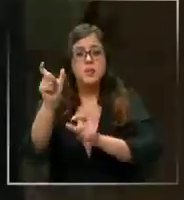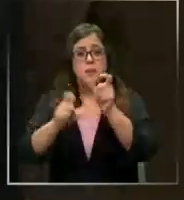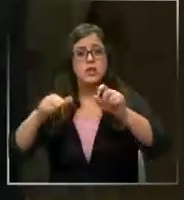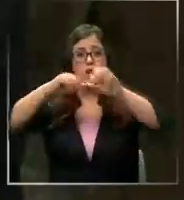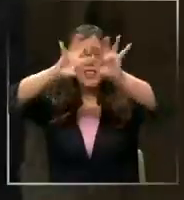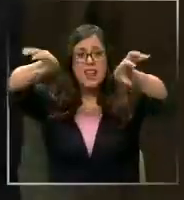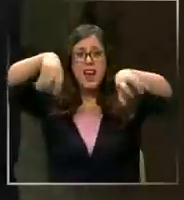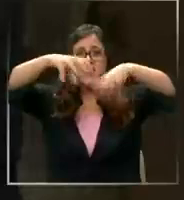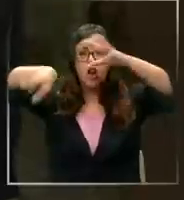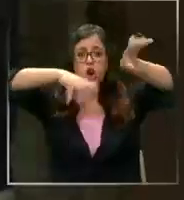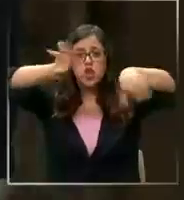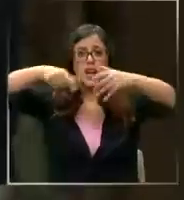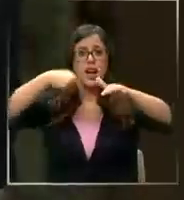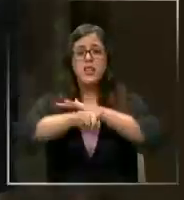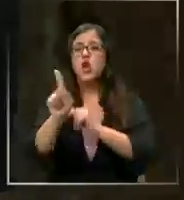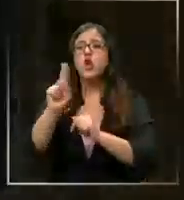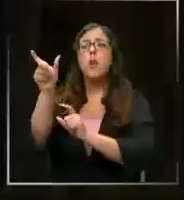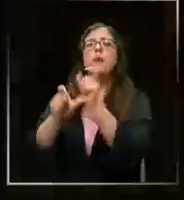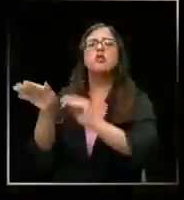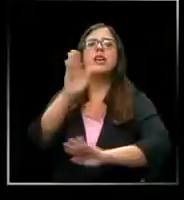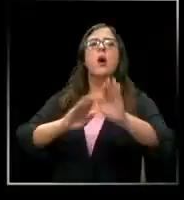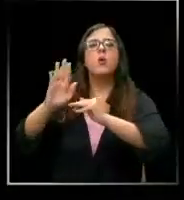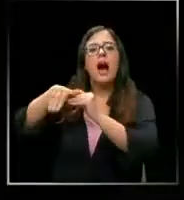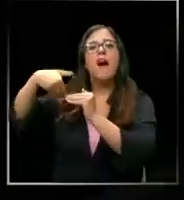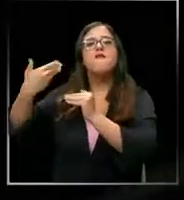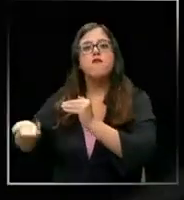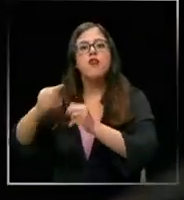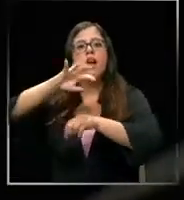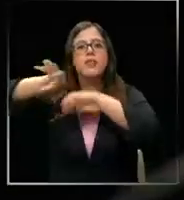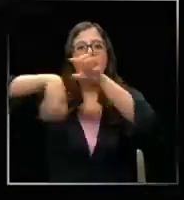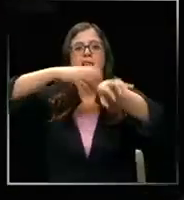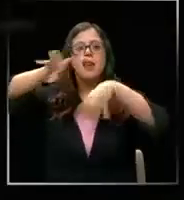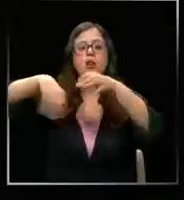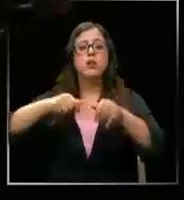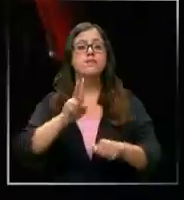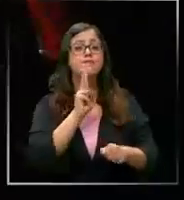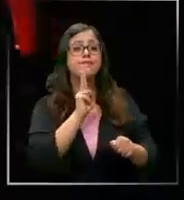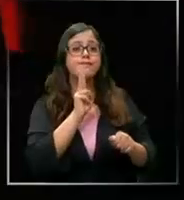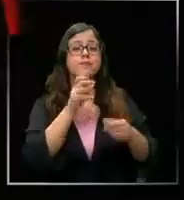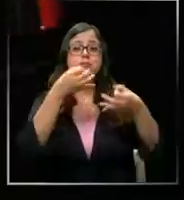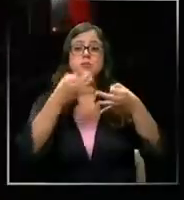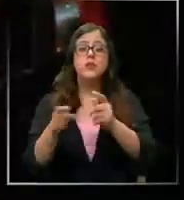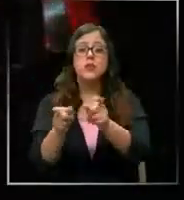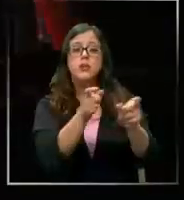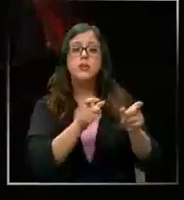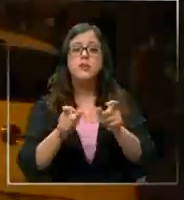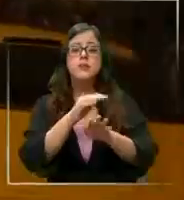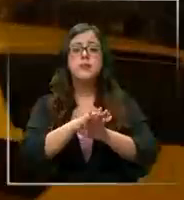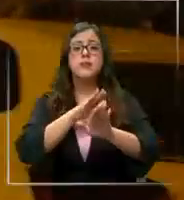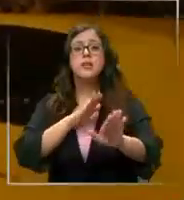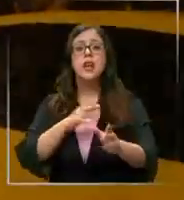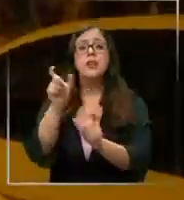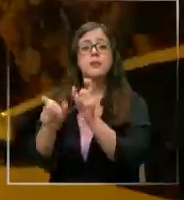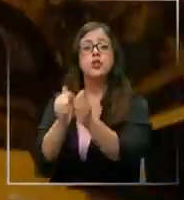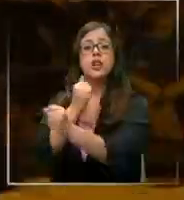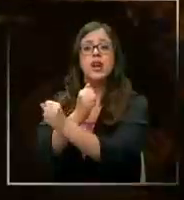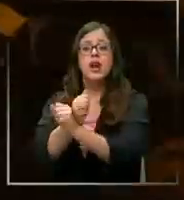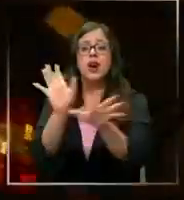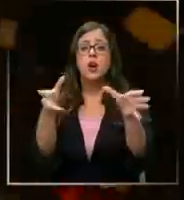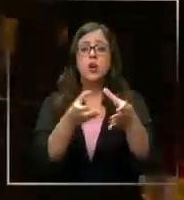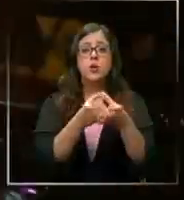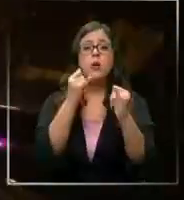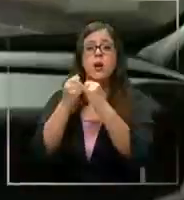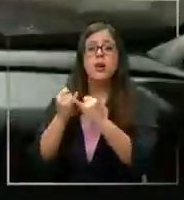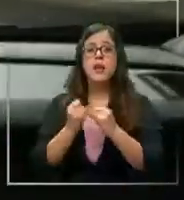discoteca? No, los que cuidan afuera en la discoteca. Es viernes y en medio de los patrullajes preventivos de carabineros, un grupo